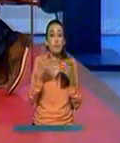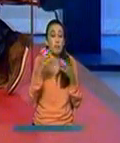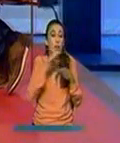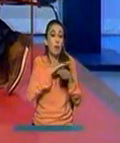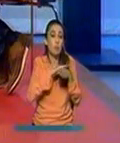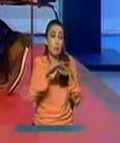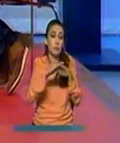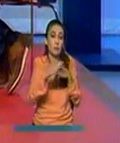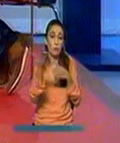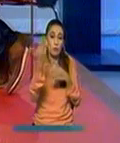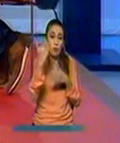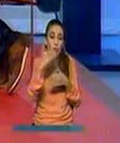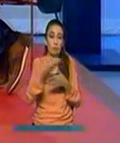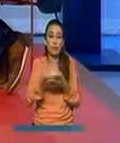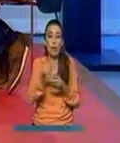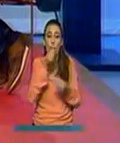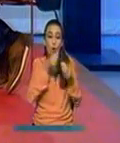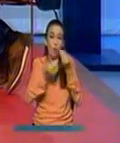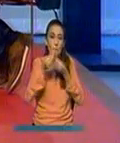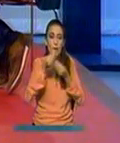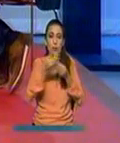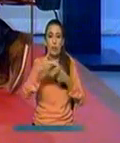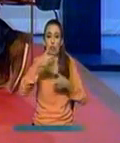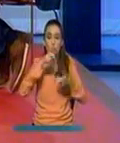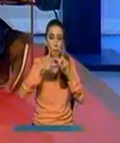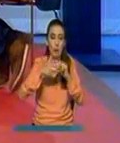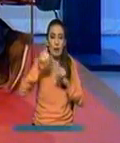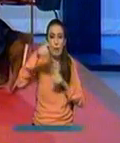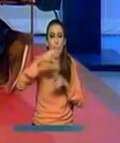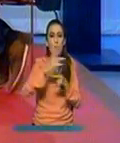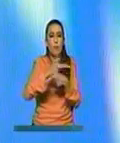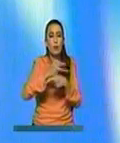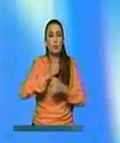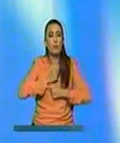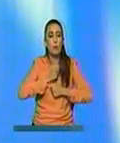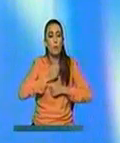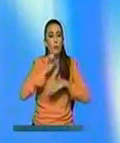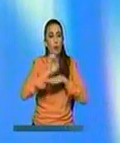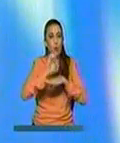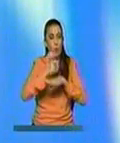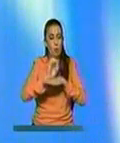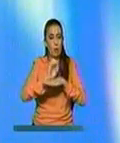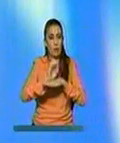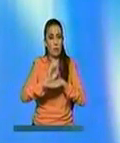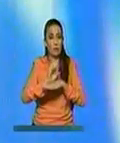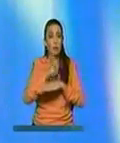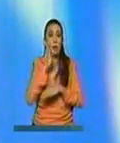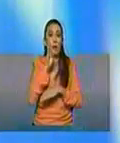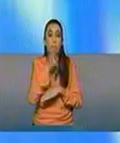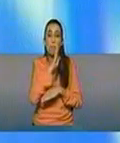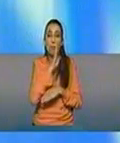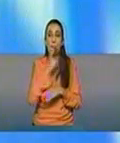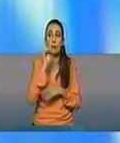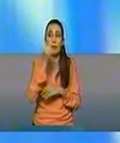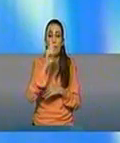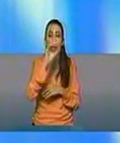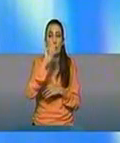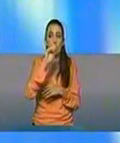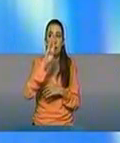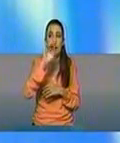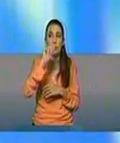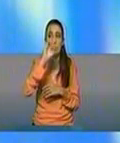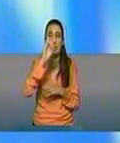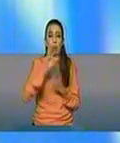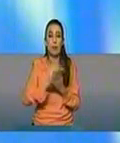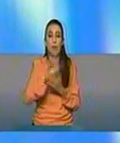productos locales, productos hechos en el Ecuador con mano de obra local, en caso de nuestras cervecerías, que vayan a nuestros bares cerveceros. En caso de Sabay, tenemos uno en la